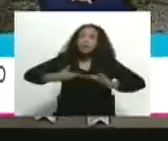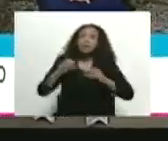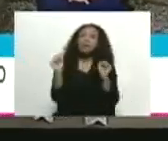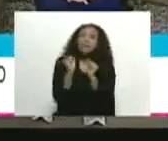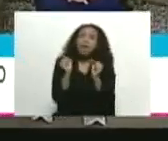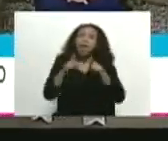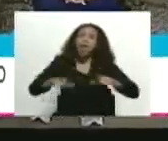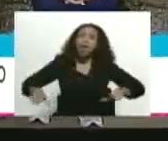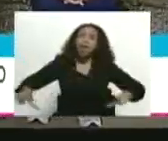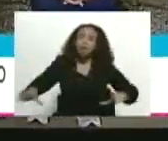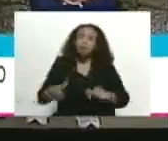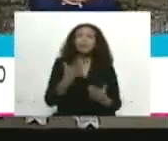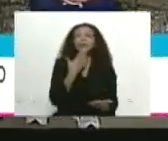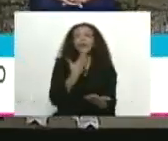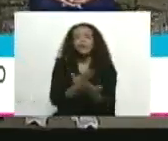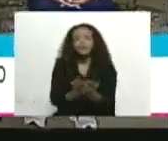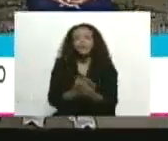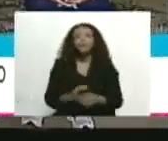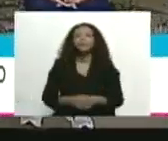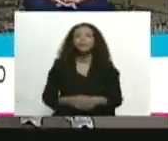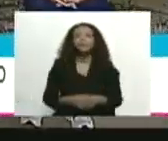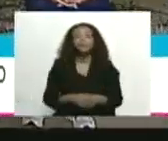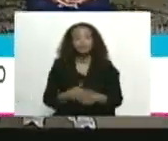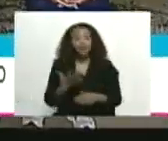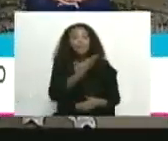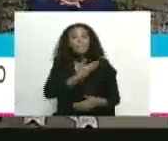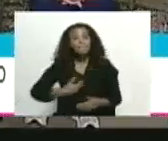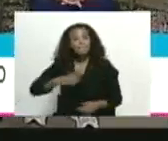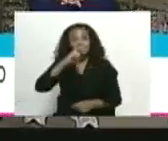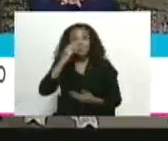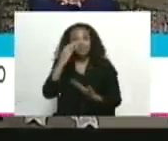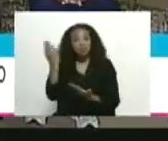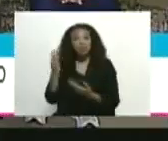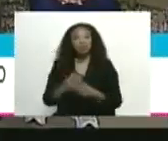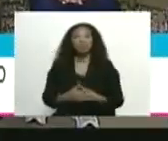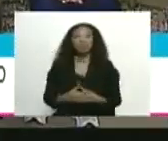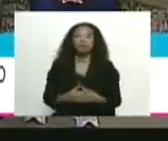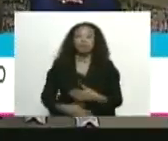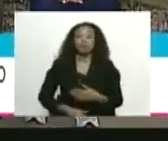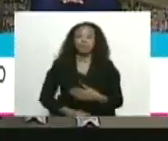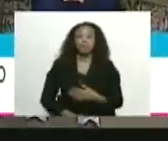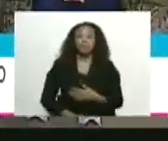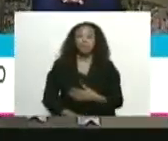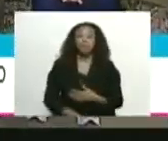nosotros. Vale. Bueno, presidente, está aquí también Sara, que